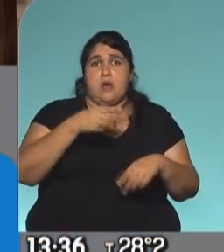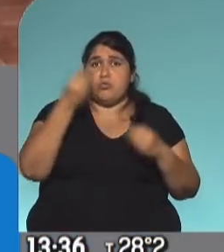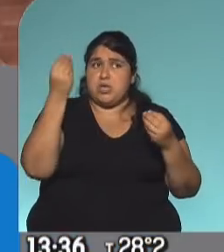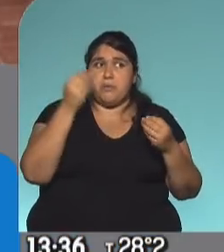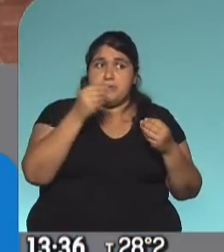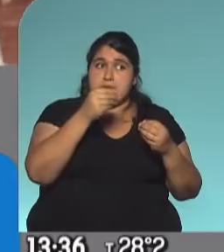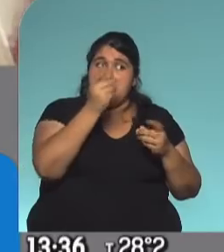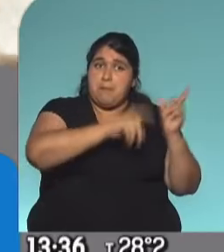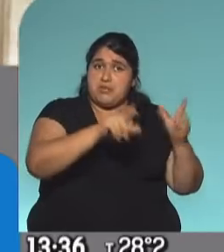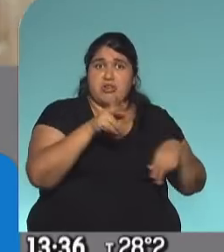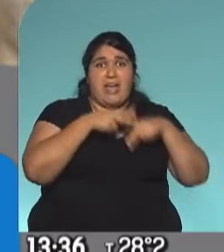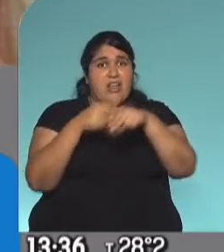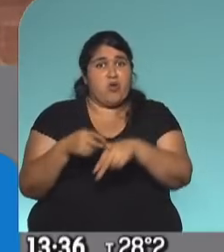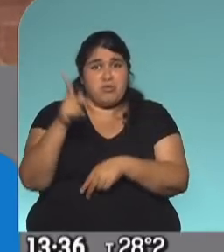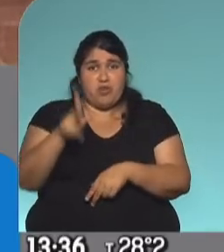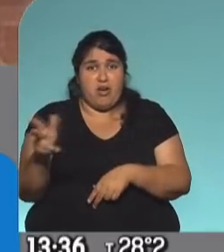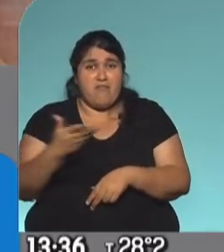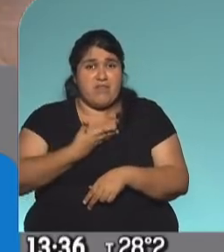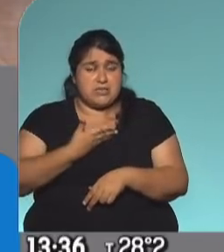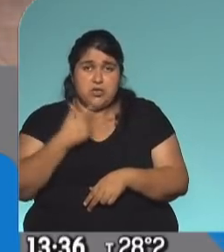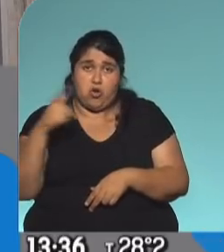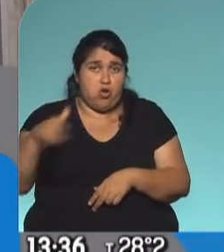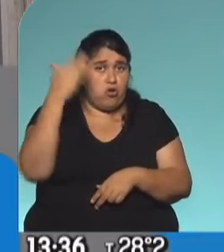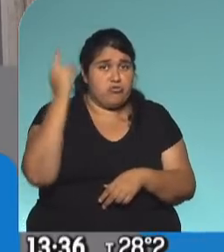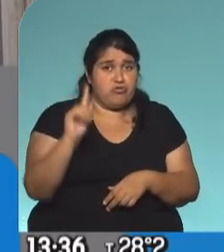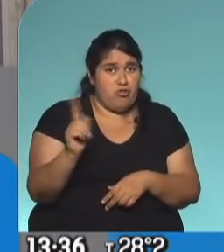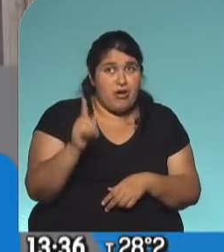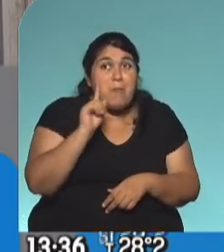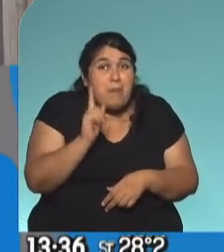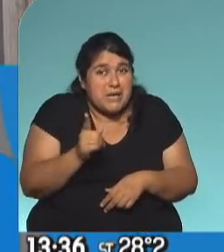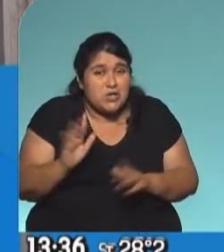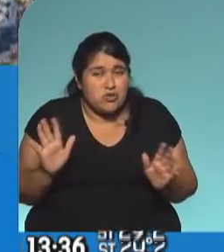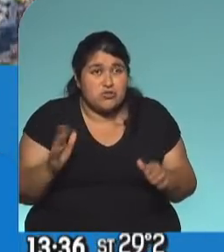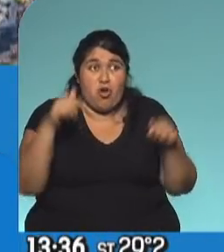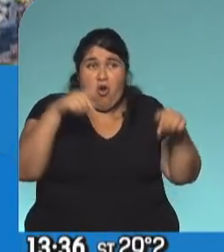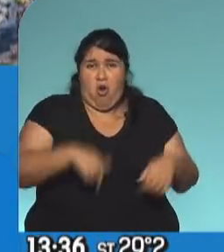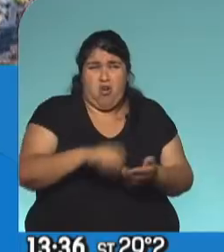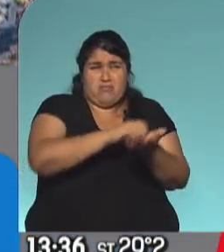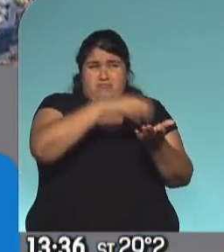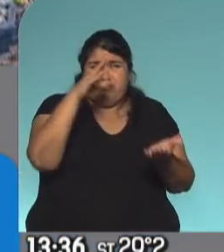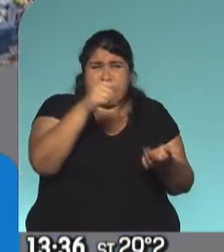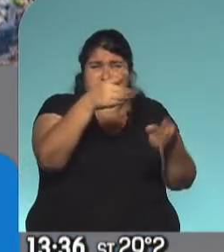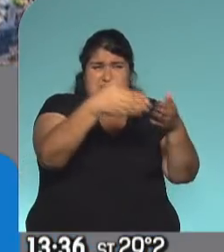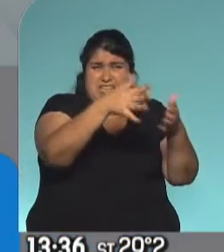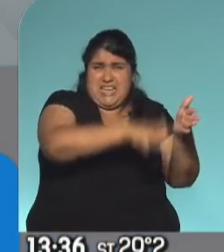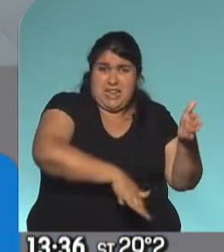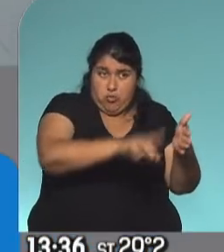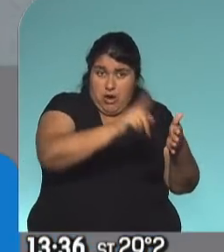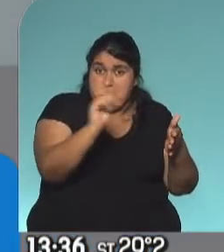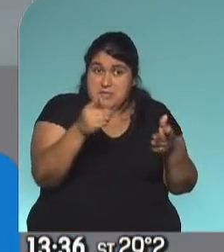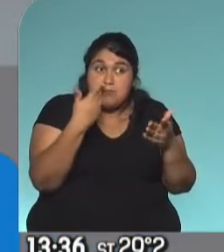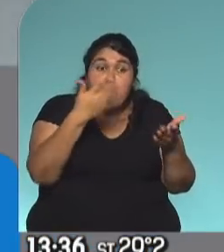que es peligroso, y de hecho lo es, ¿no? Hoy estuvieron bombardeando ahí en la esquina de donde va a estar el